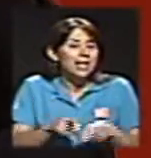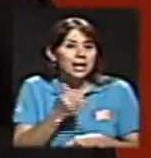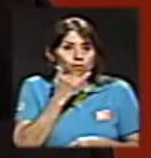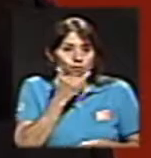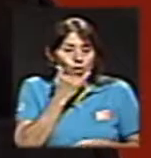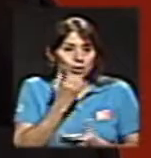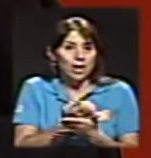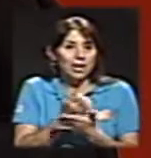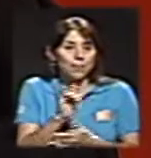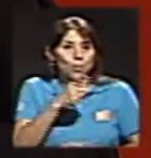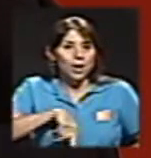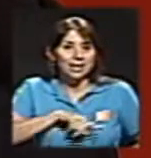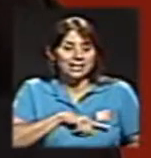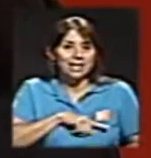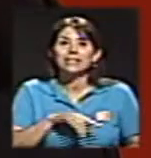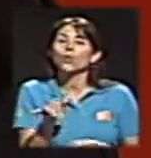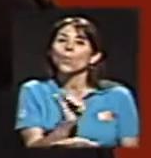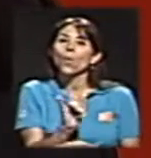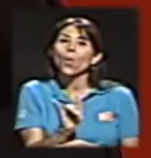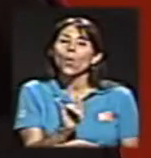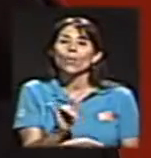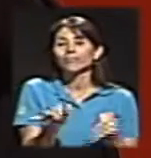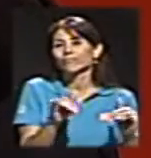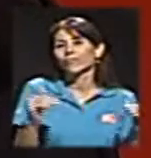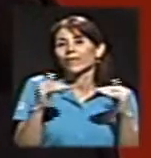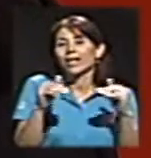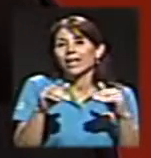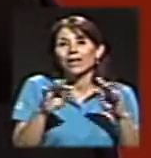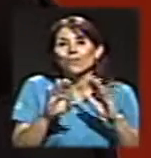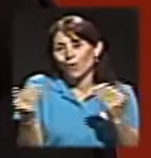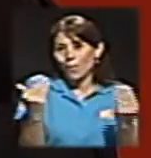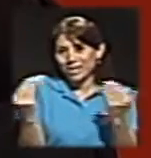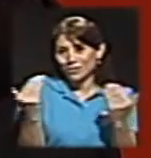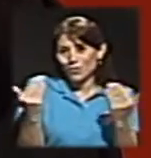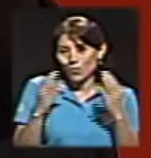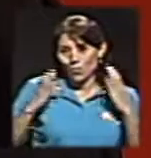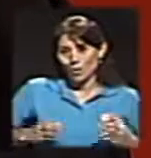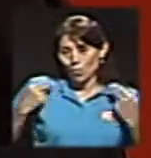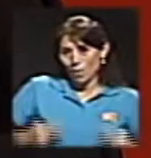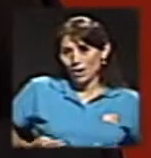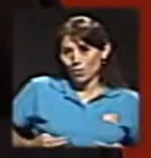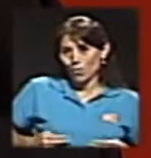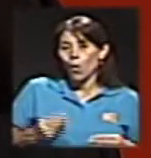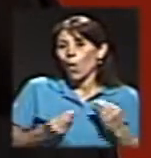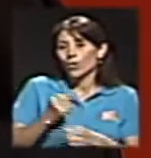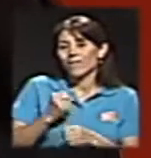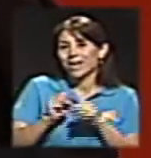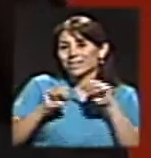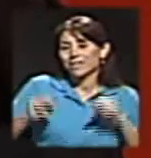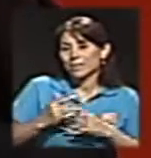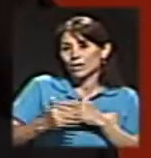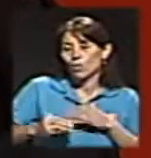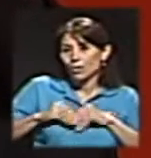fundamental. Es casi como el equivalente al sistema circulatorio en el caso de del cuerpo humano, ¿verdad? Y el tercer elemento, que es uno que a